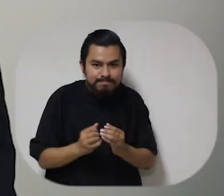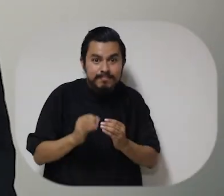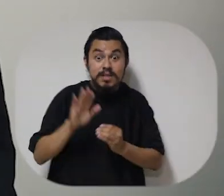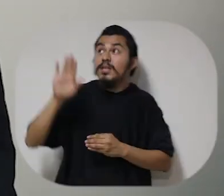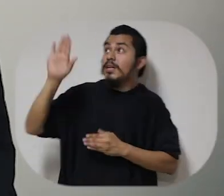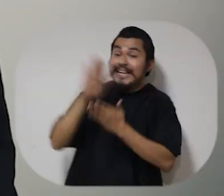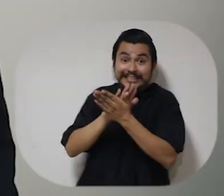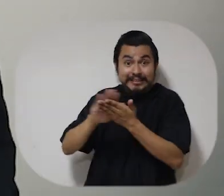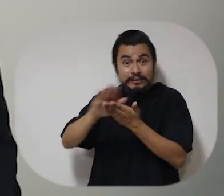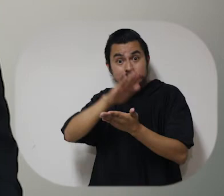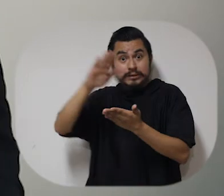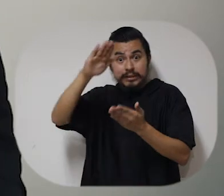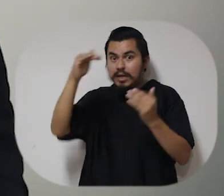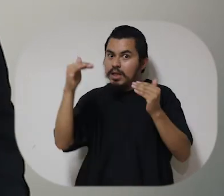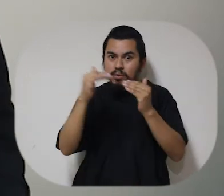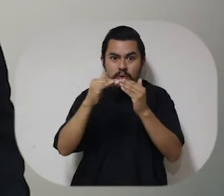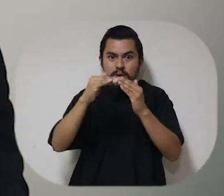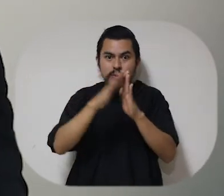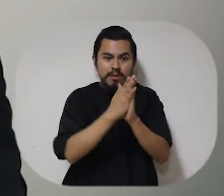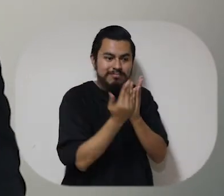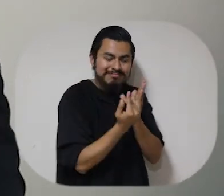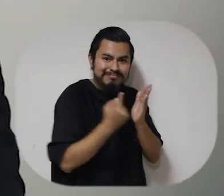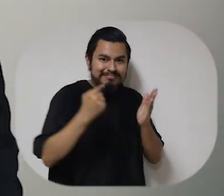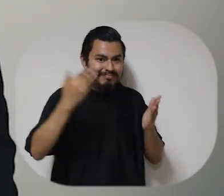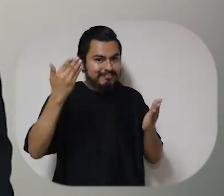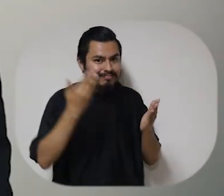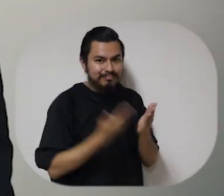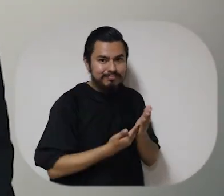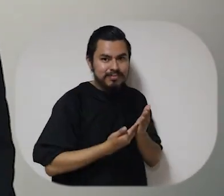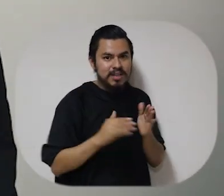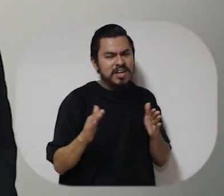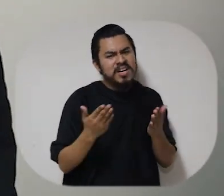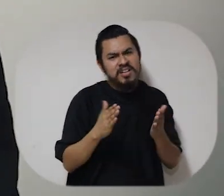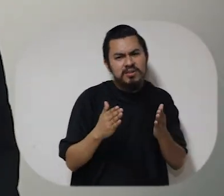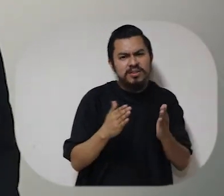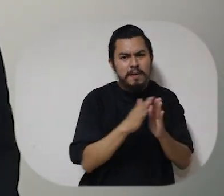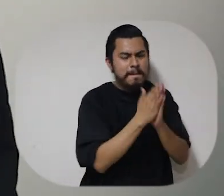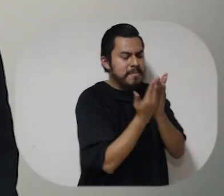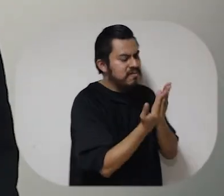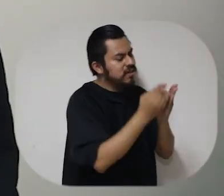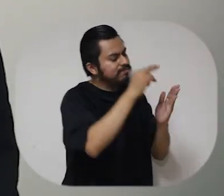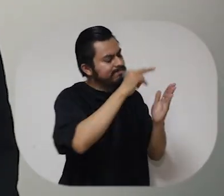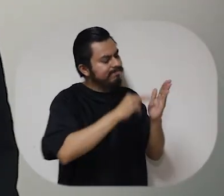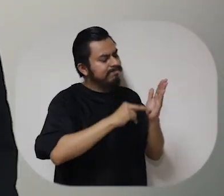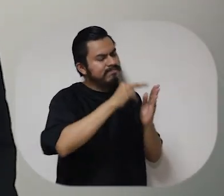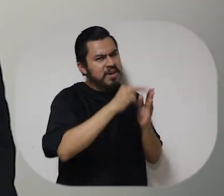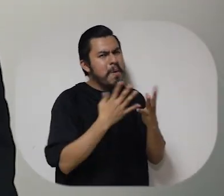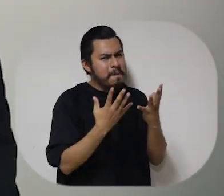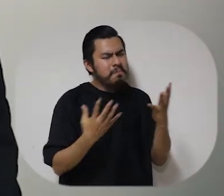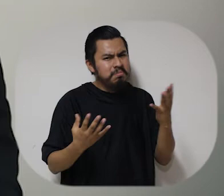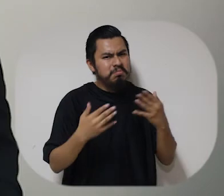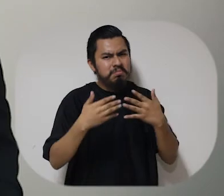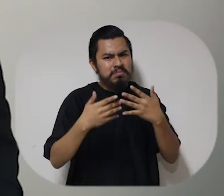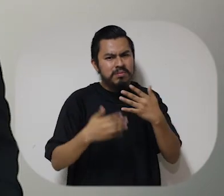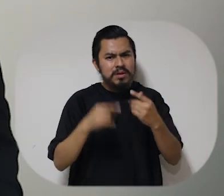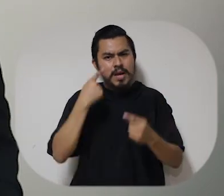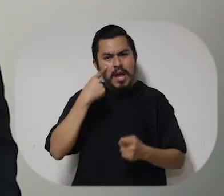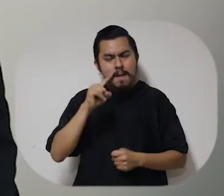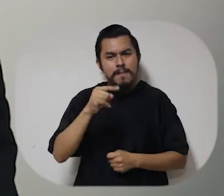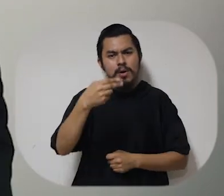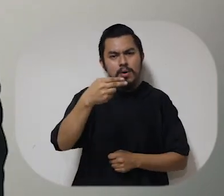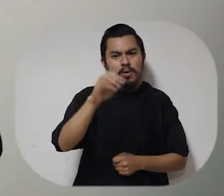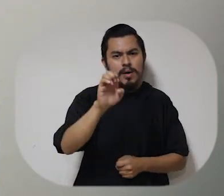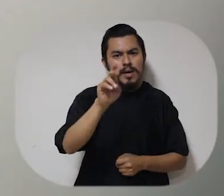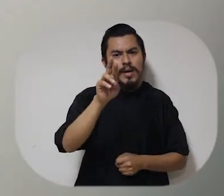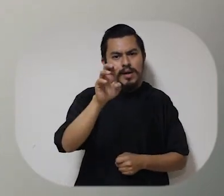el Espíritu de Él cumplirá esta Biblia. Así que hay varias características de la Biblia. En especial,